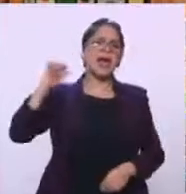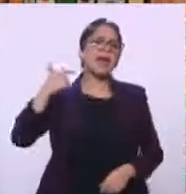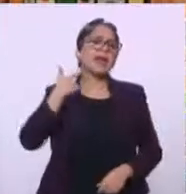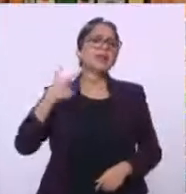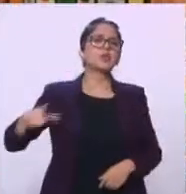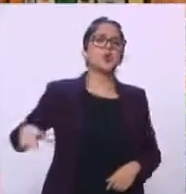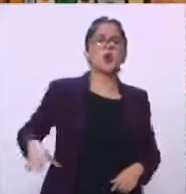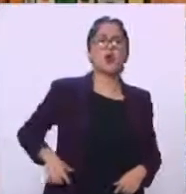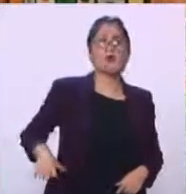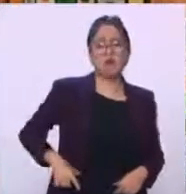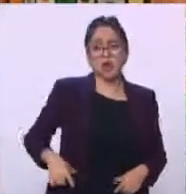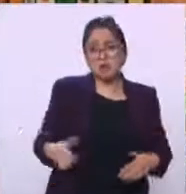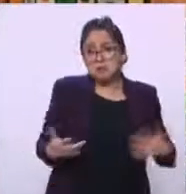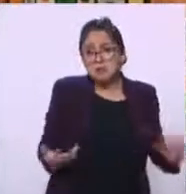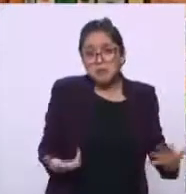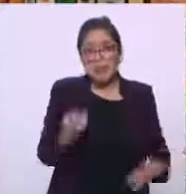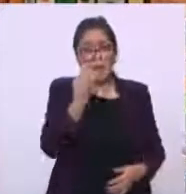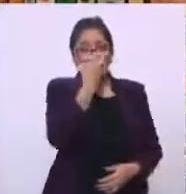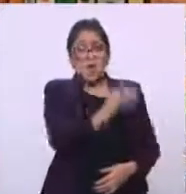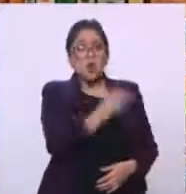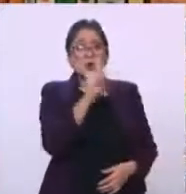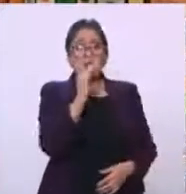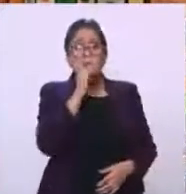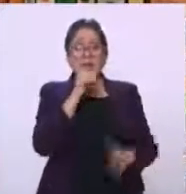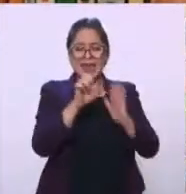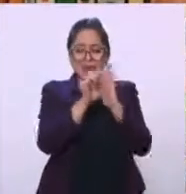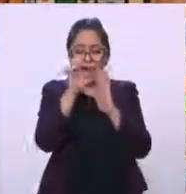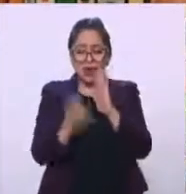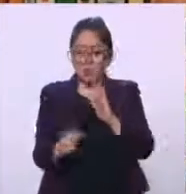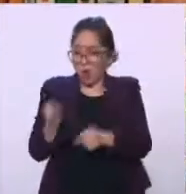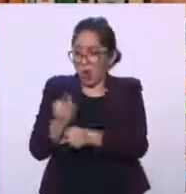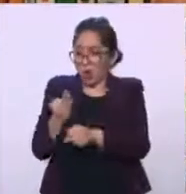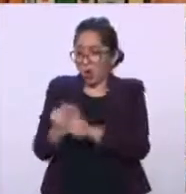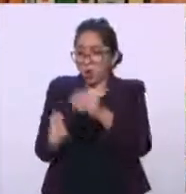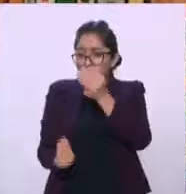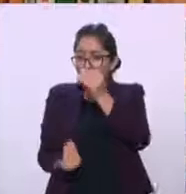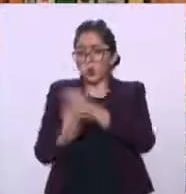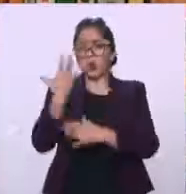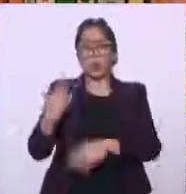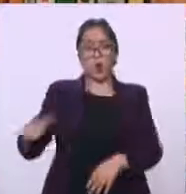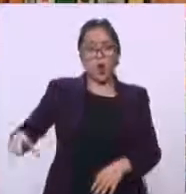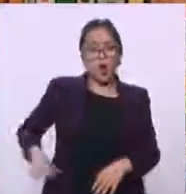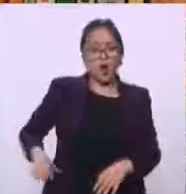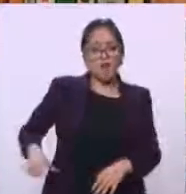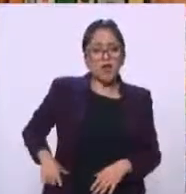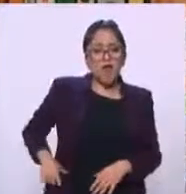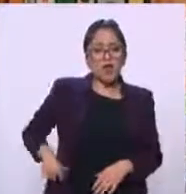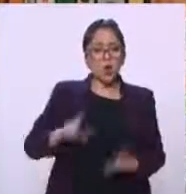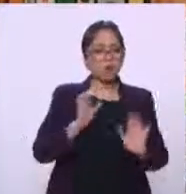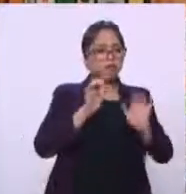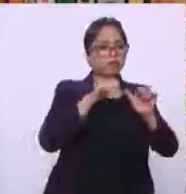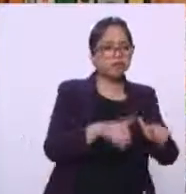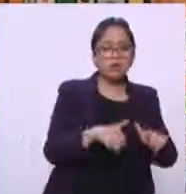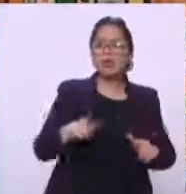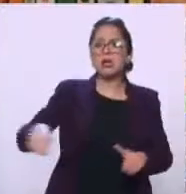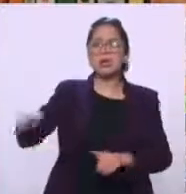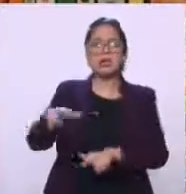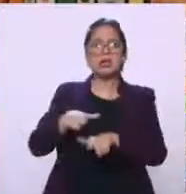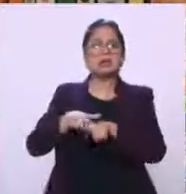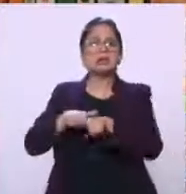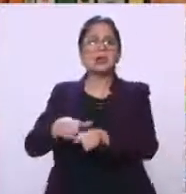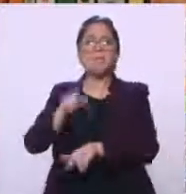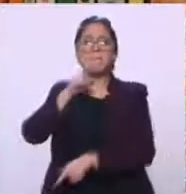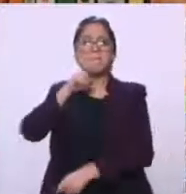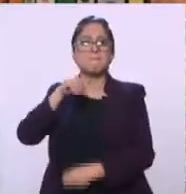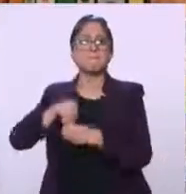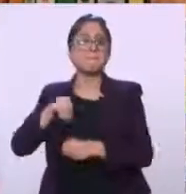existido si no hubiese llegado el gobierno democrático de López Obrador. Lo que diga la oposición en estos momentos sobre